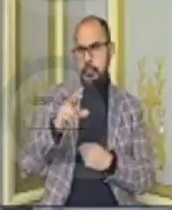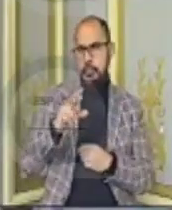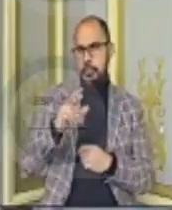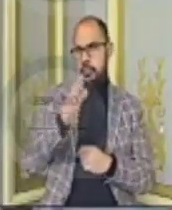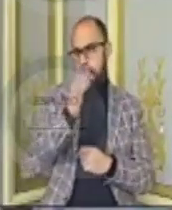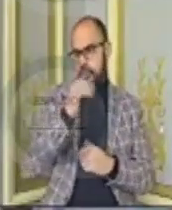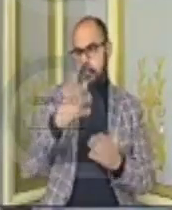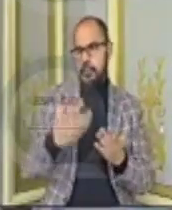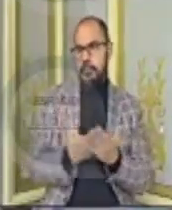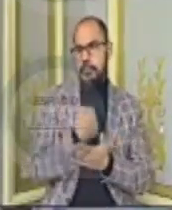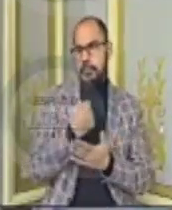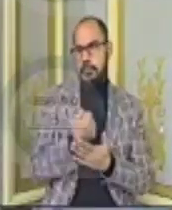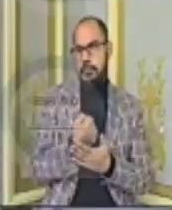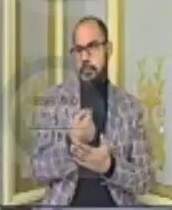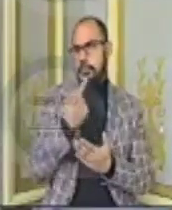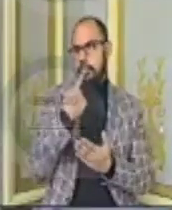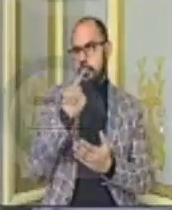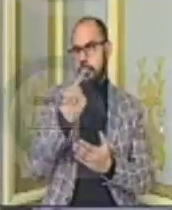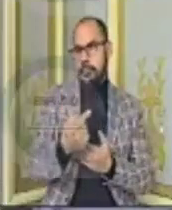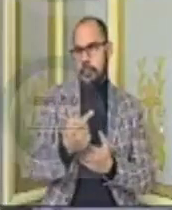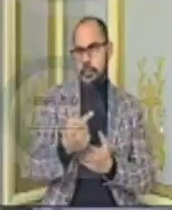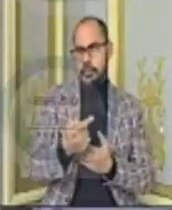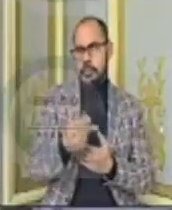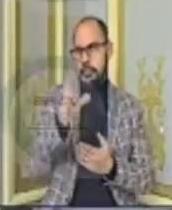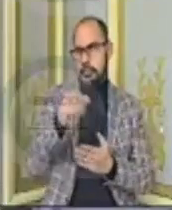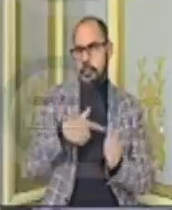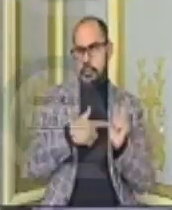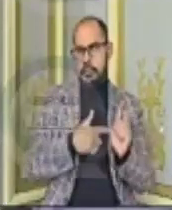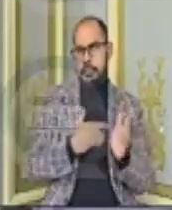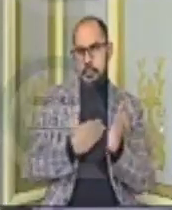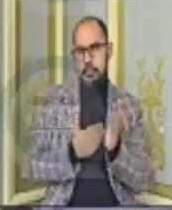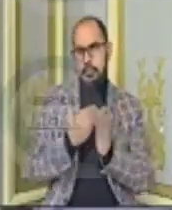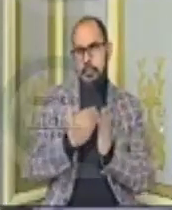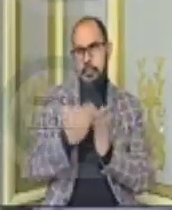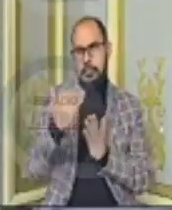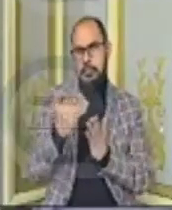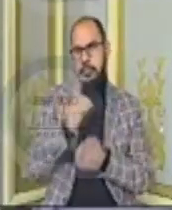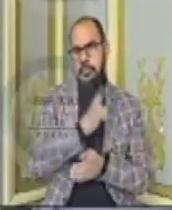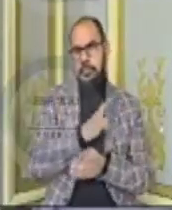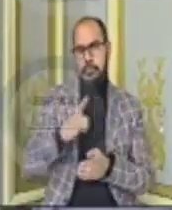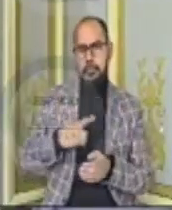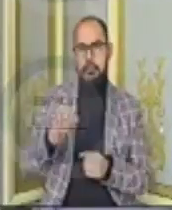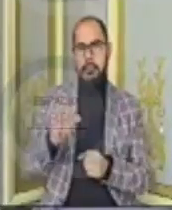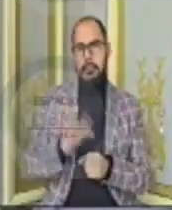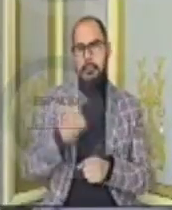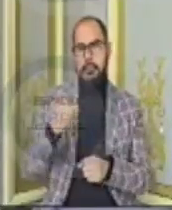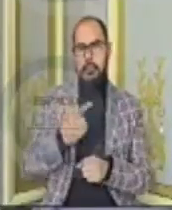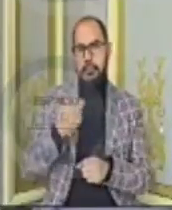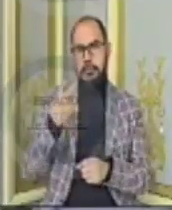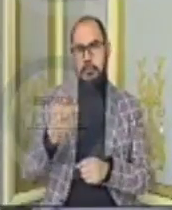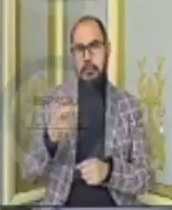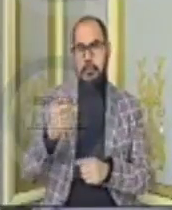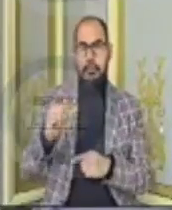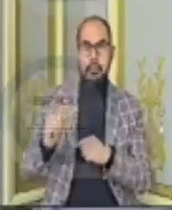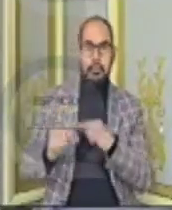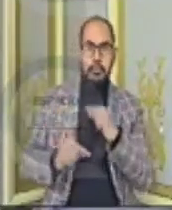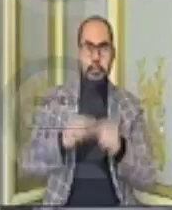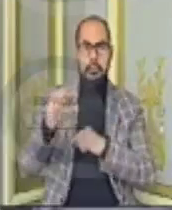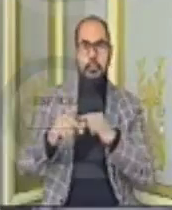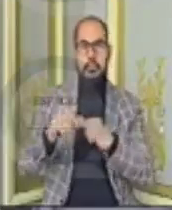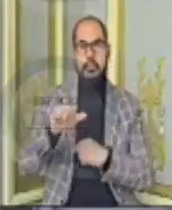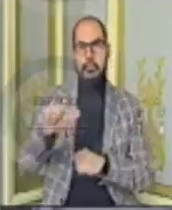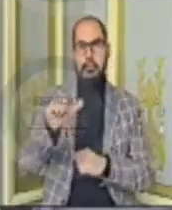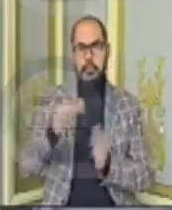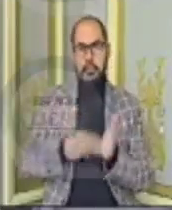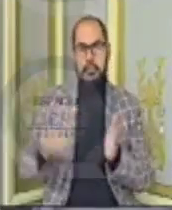posibilidad de ganar, se determinó no seguir incrementando el adeudo, ya que mes a mes esta cifra se incrementaba más de 16